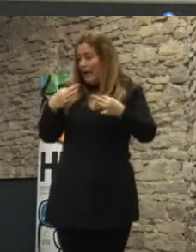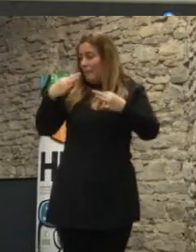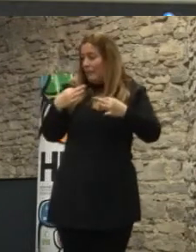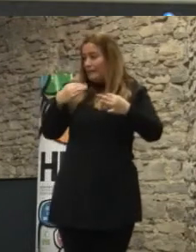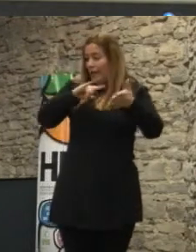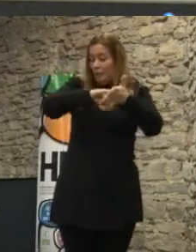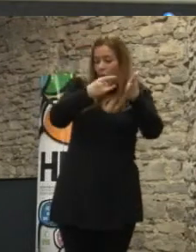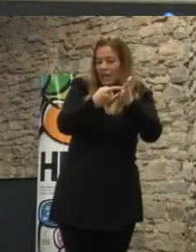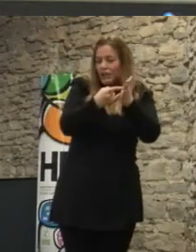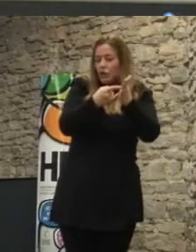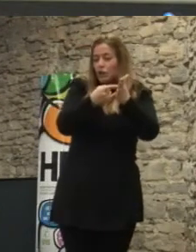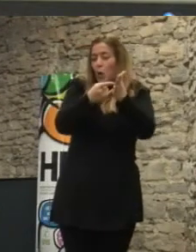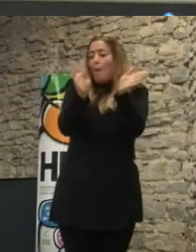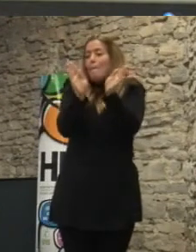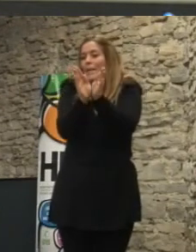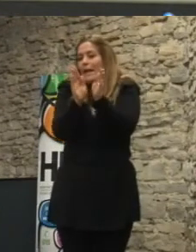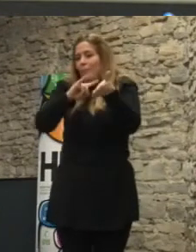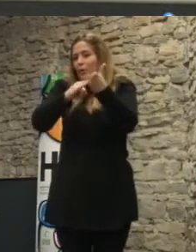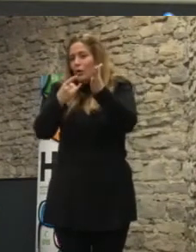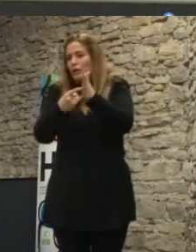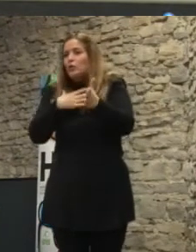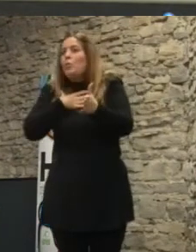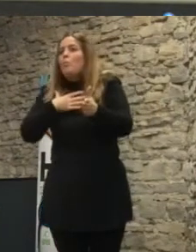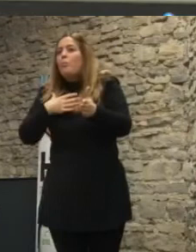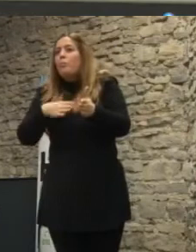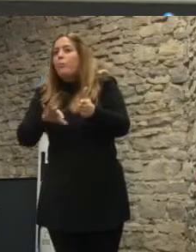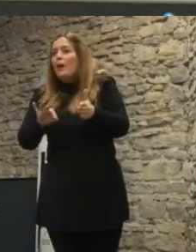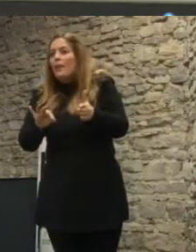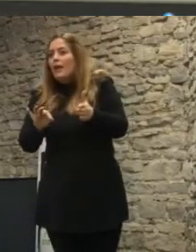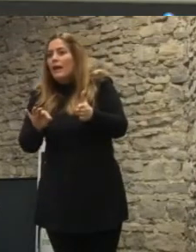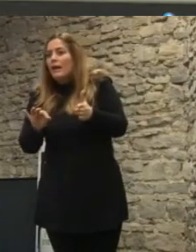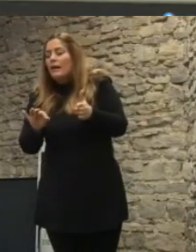mini proyectos que pues eso, ya está dicho, ¿no?